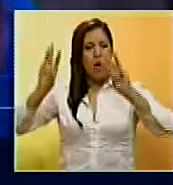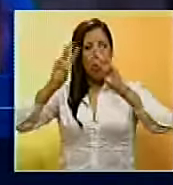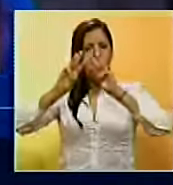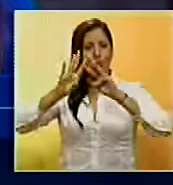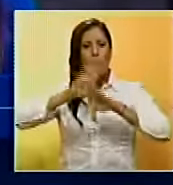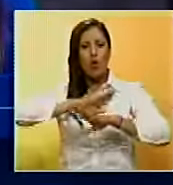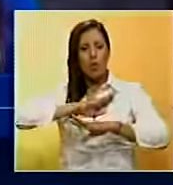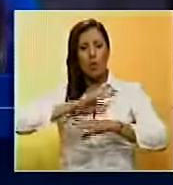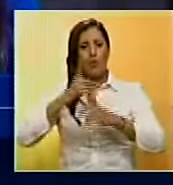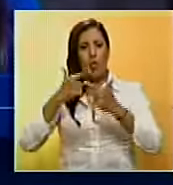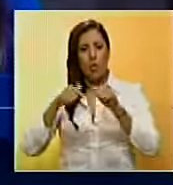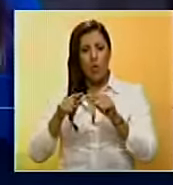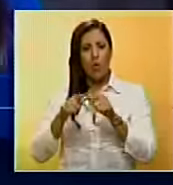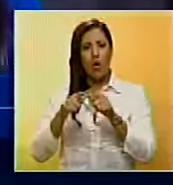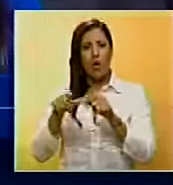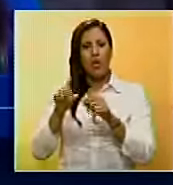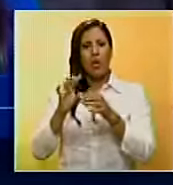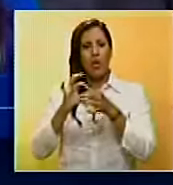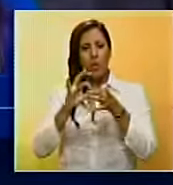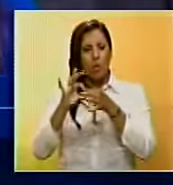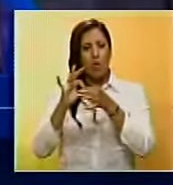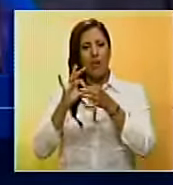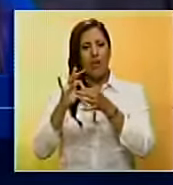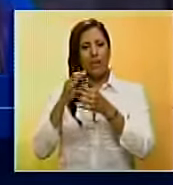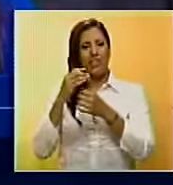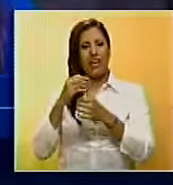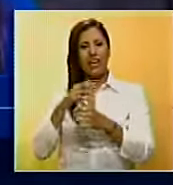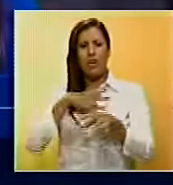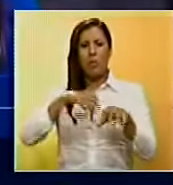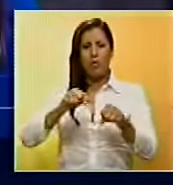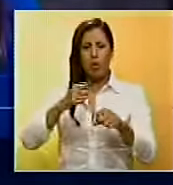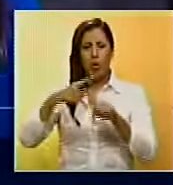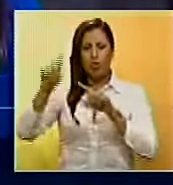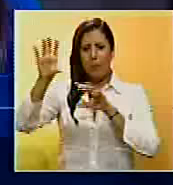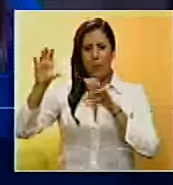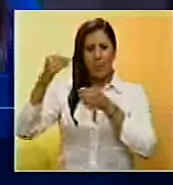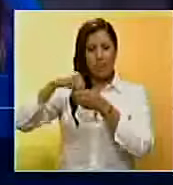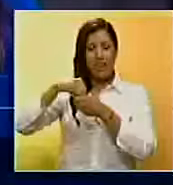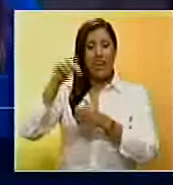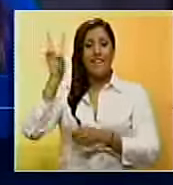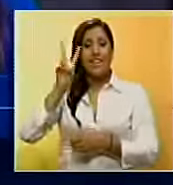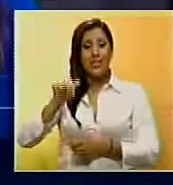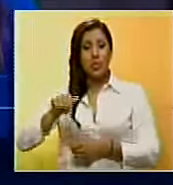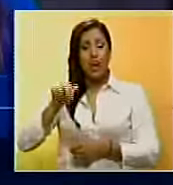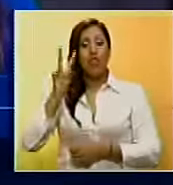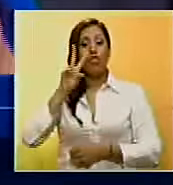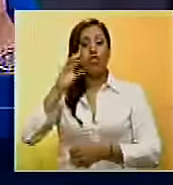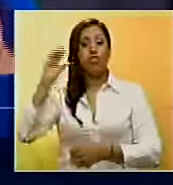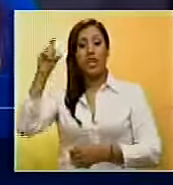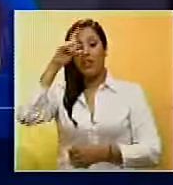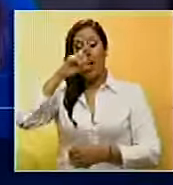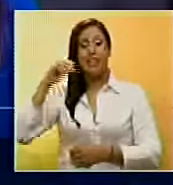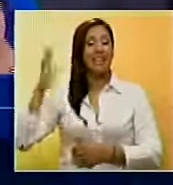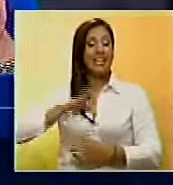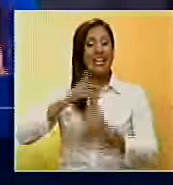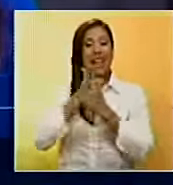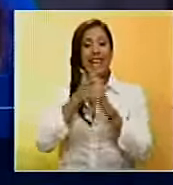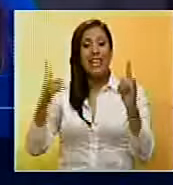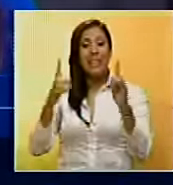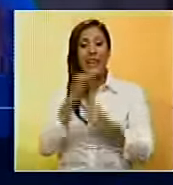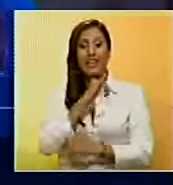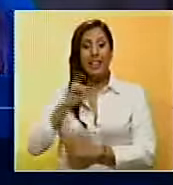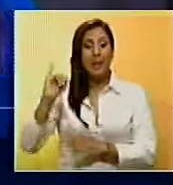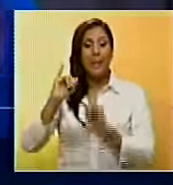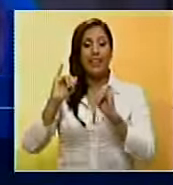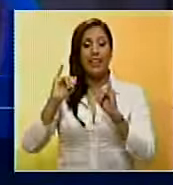a través de estas acciones unilaterales y extraterritoriales. Venezuela hace 200 años decidió ser libre,